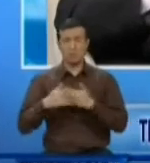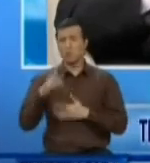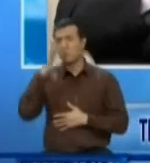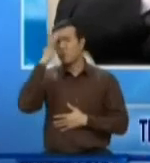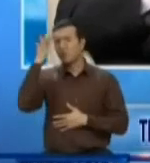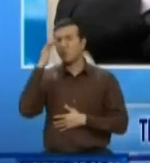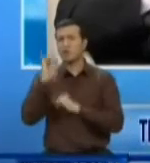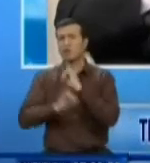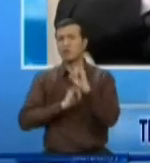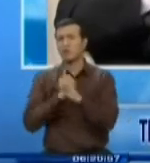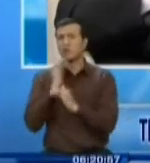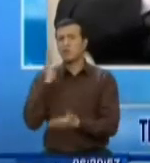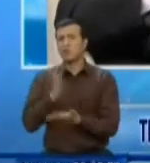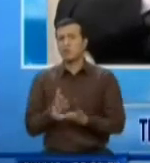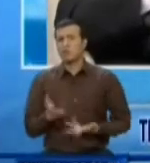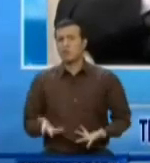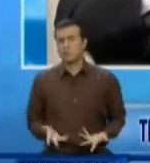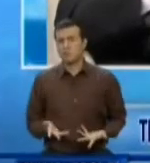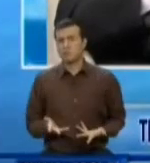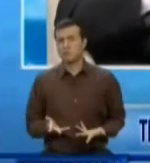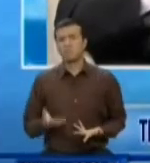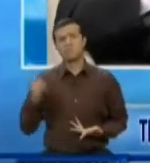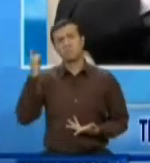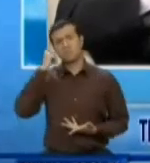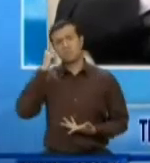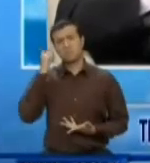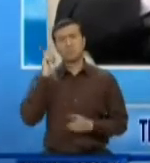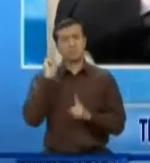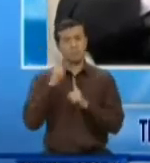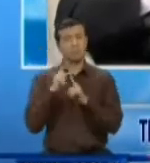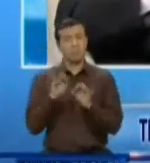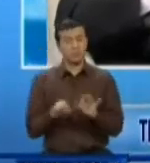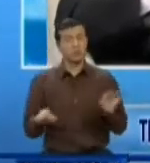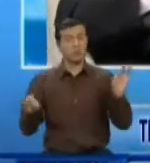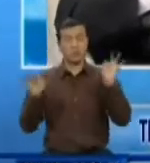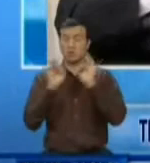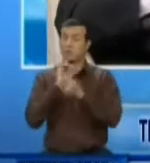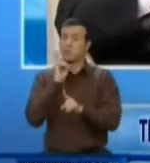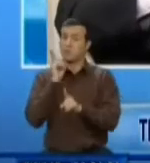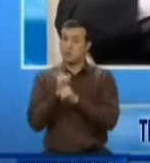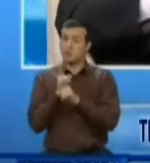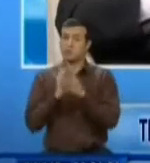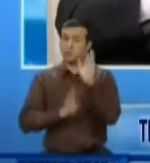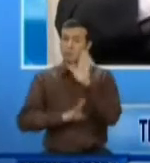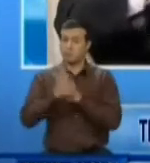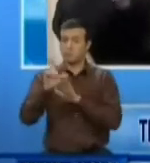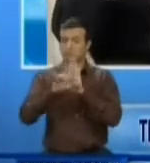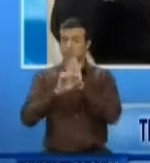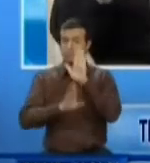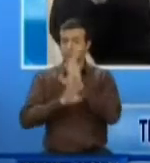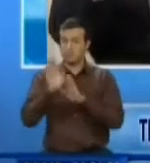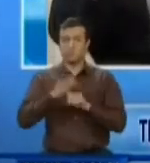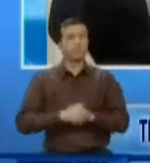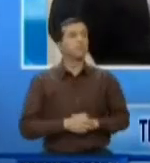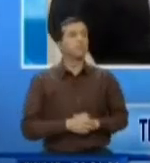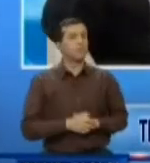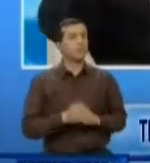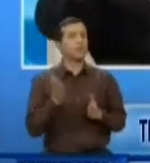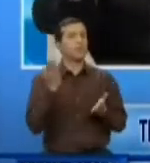elimina la posibilidad del arbitraje internacional consideramos que ese punto es clave para que salga adelante la ley